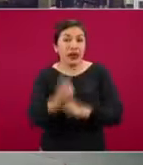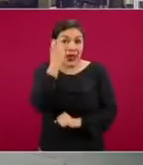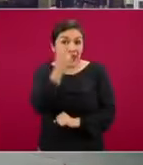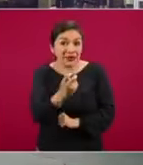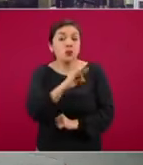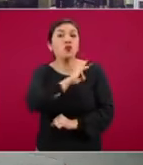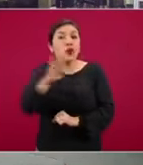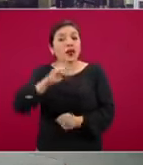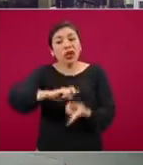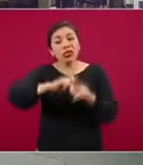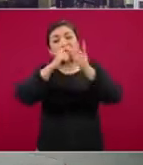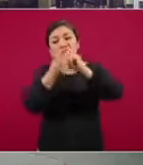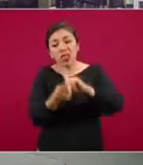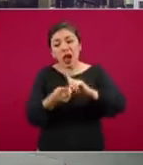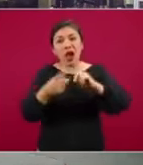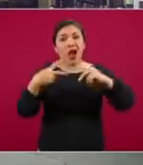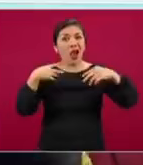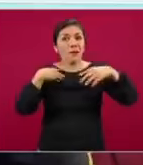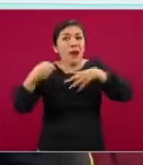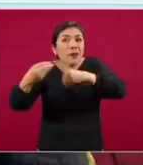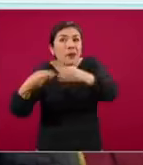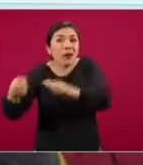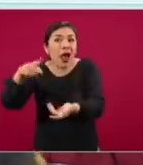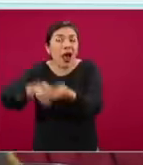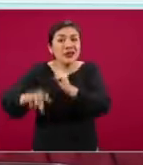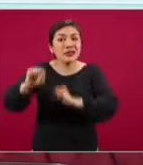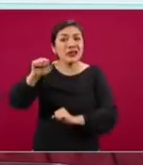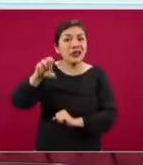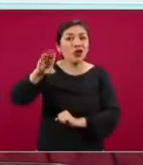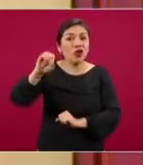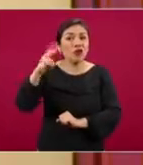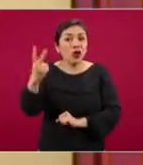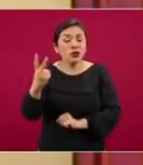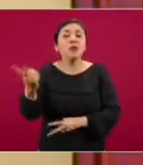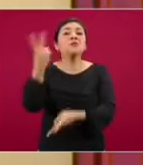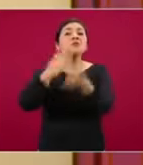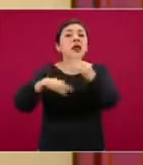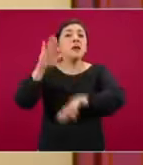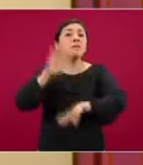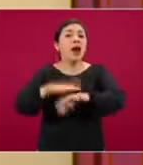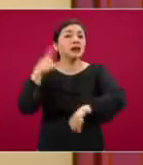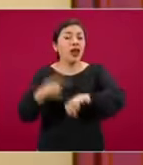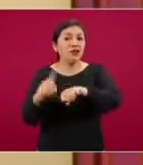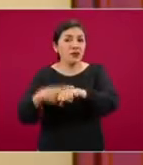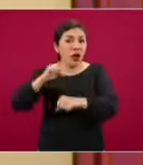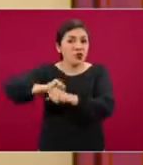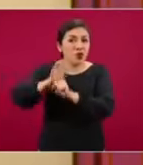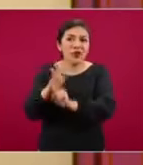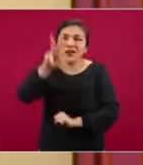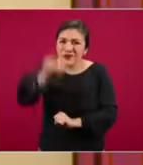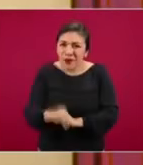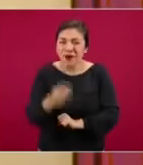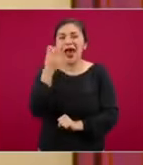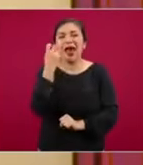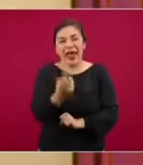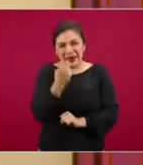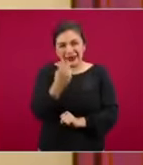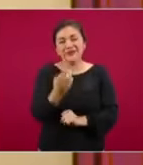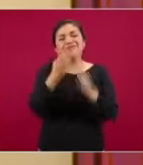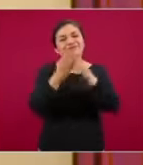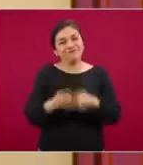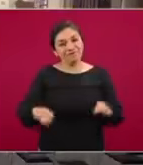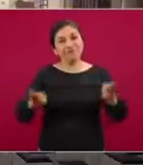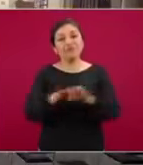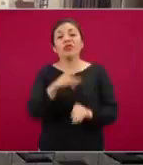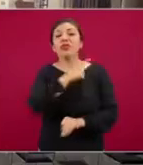lleve a un contagio del virus SARS-CoV-2 que generaría enfermedad COVID-19. Entonces, por eso la